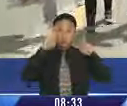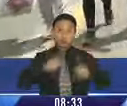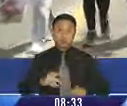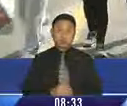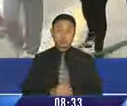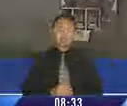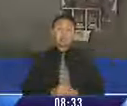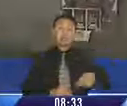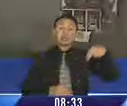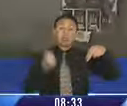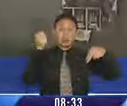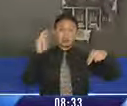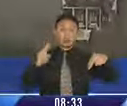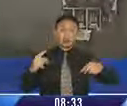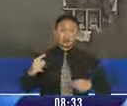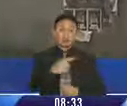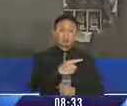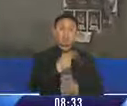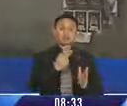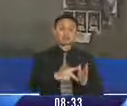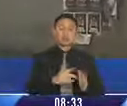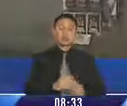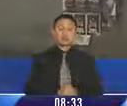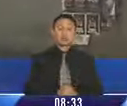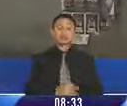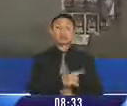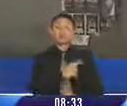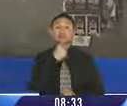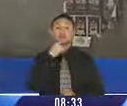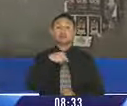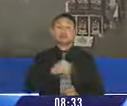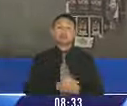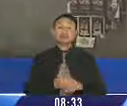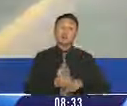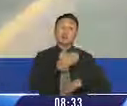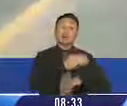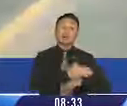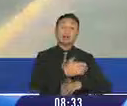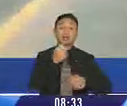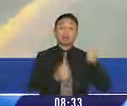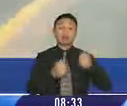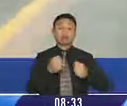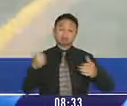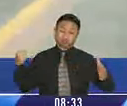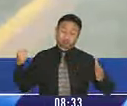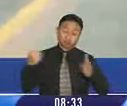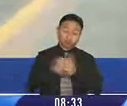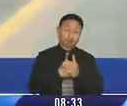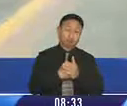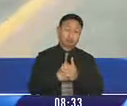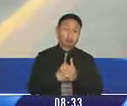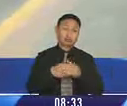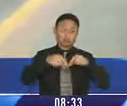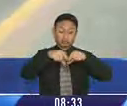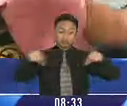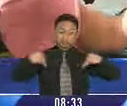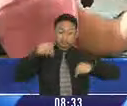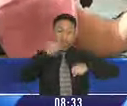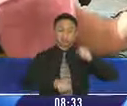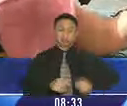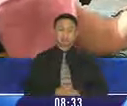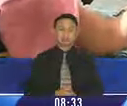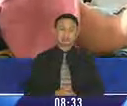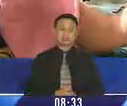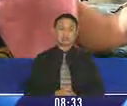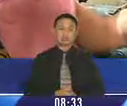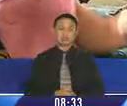sentido norte-sur. ¿Qué es lo que sucedió? Los vecinos mencionan que se trató de un accidente de tránsito que afectó a la estructura. Che,